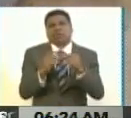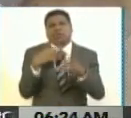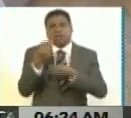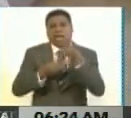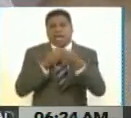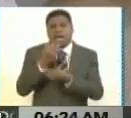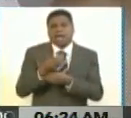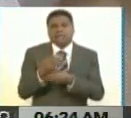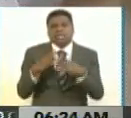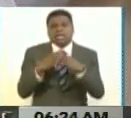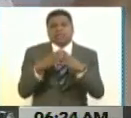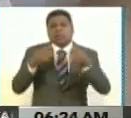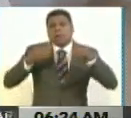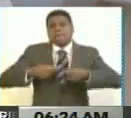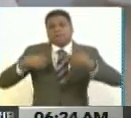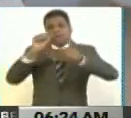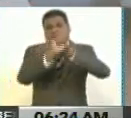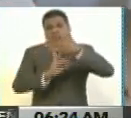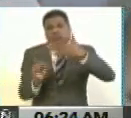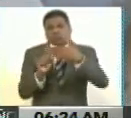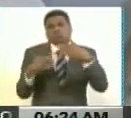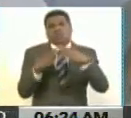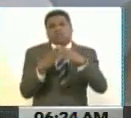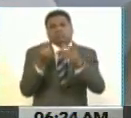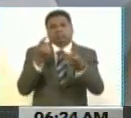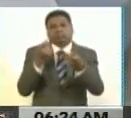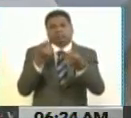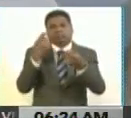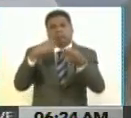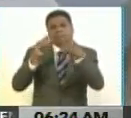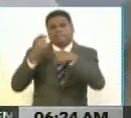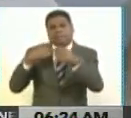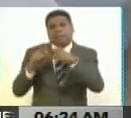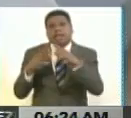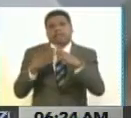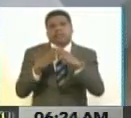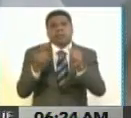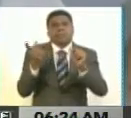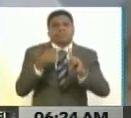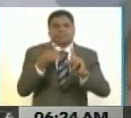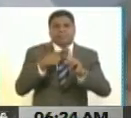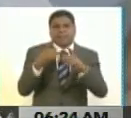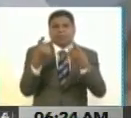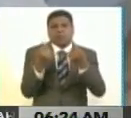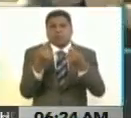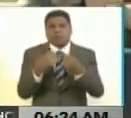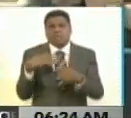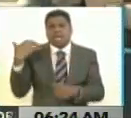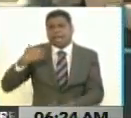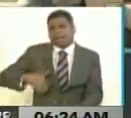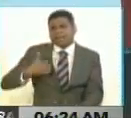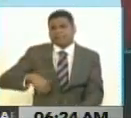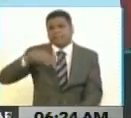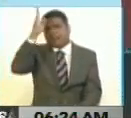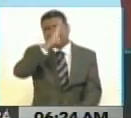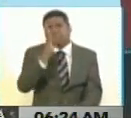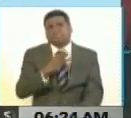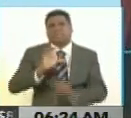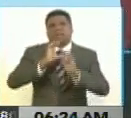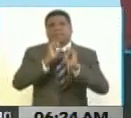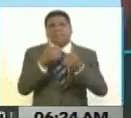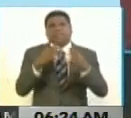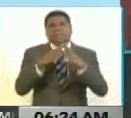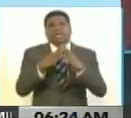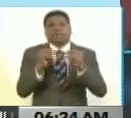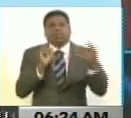del Mercosur, año 92, Tratado de Europreto, donde las dos principales economías del continente, Argentina y Brasil, empiezan a llevar a